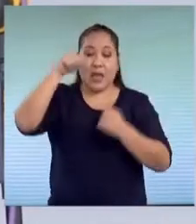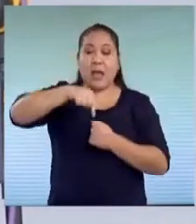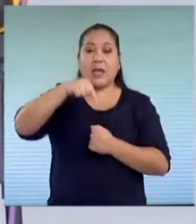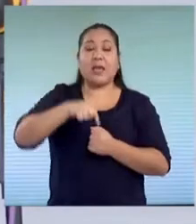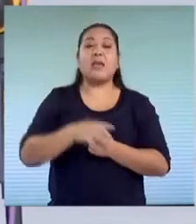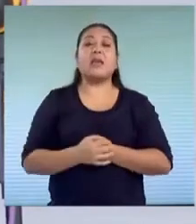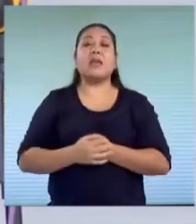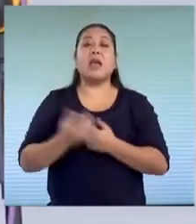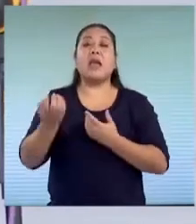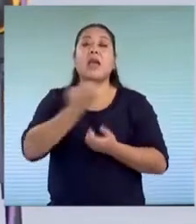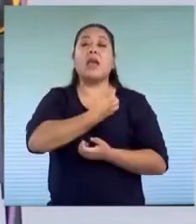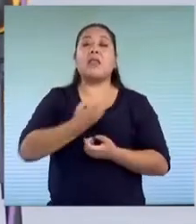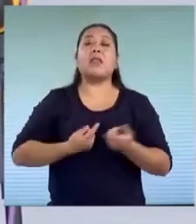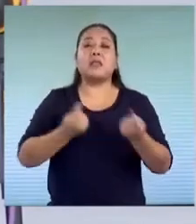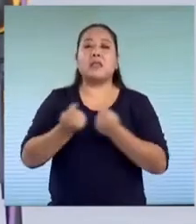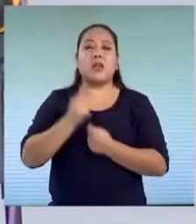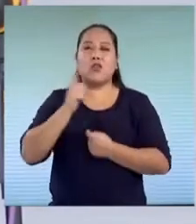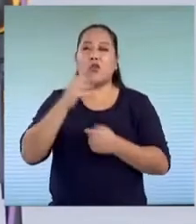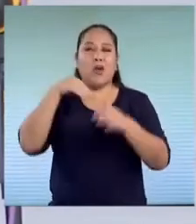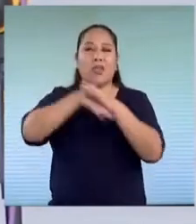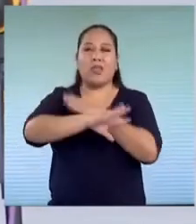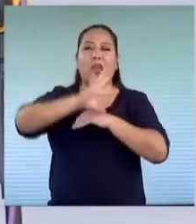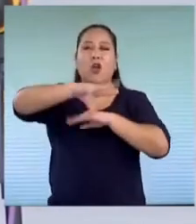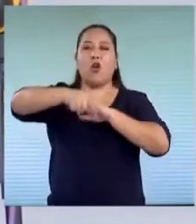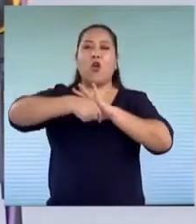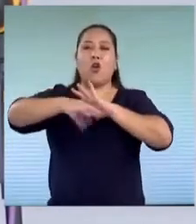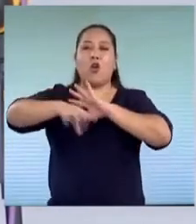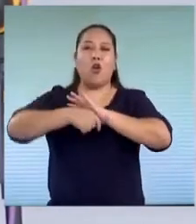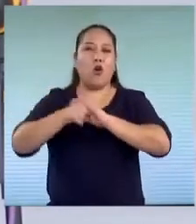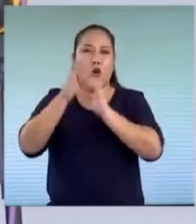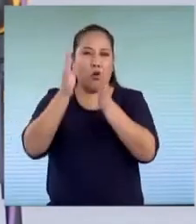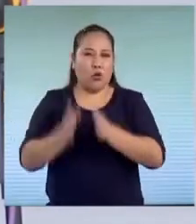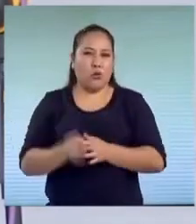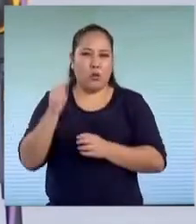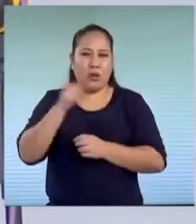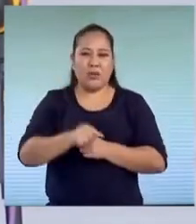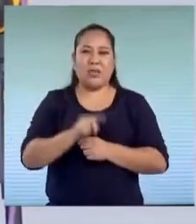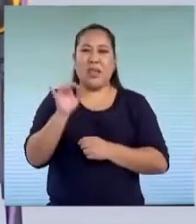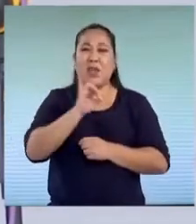gobierno no pasará ningún corrupto, porque el corrupto es como